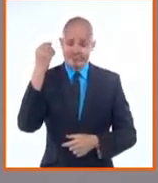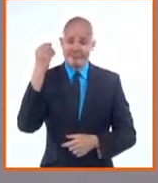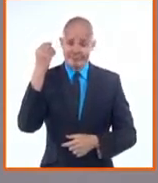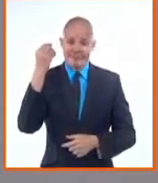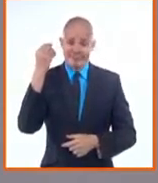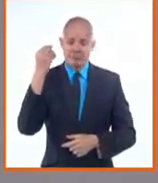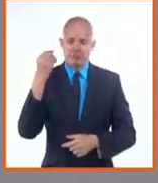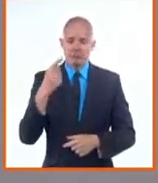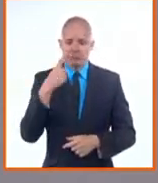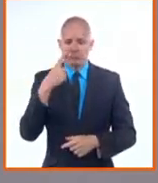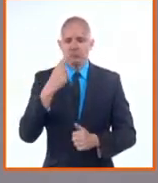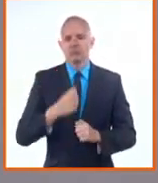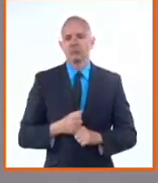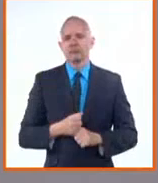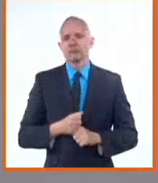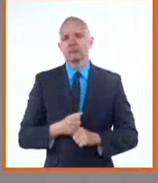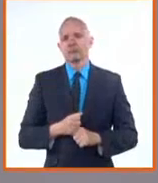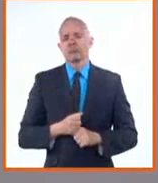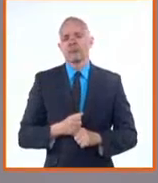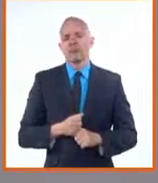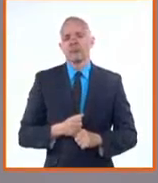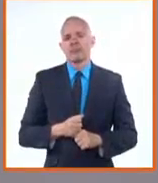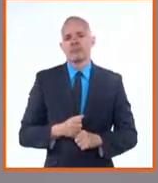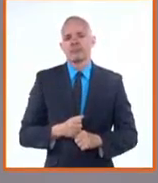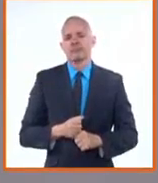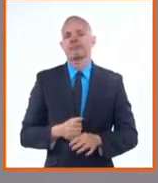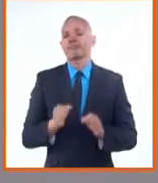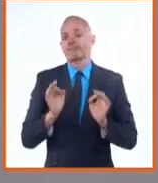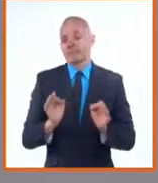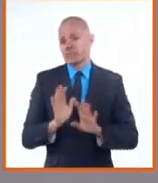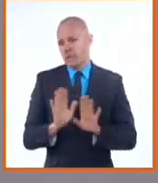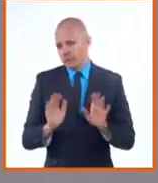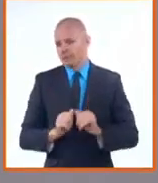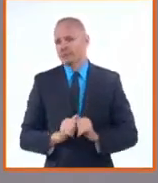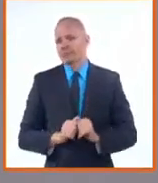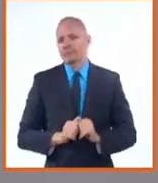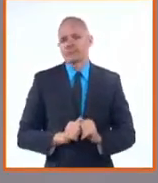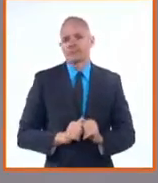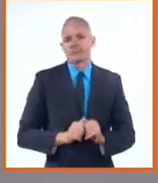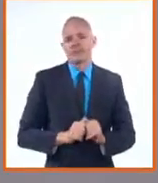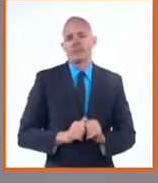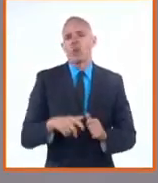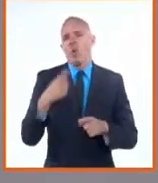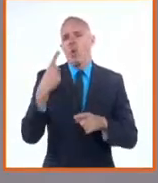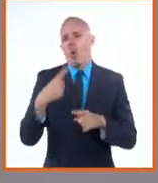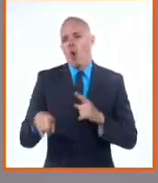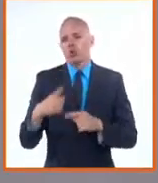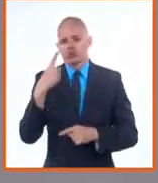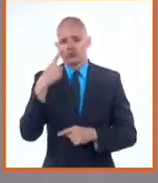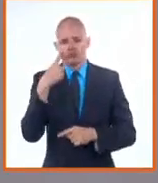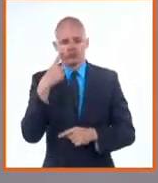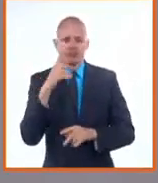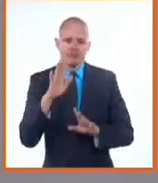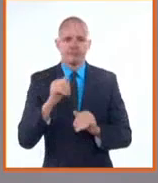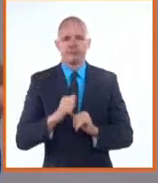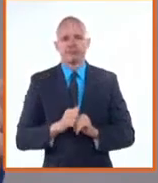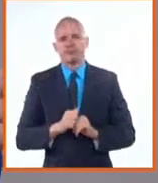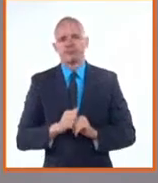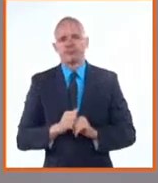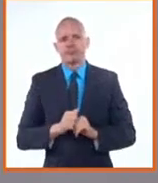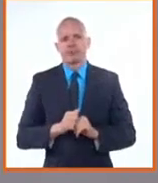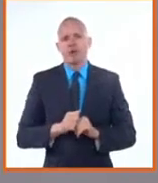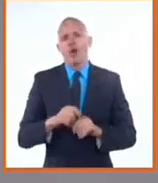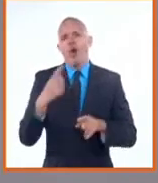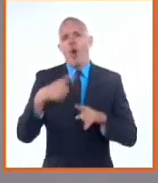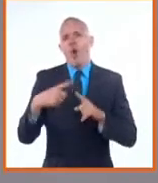lazo y él lo sé entonces esos son un tema la manera en que se creció y cuando digo se creció digo de la manera